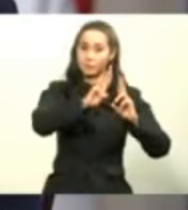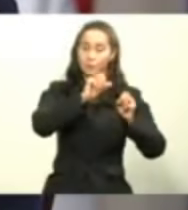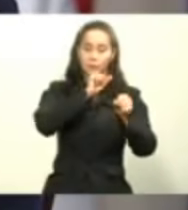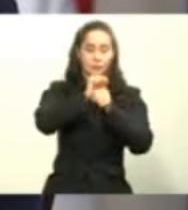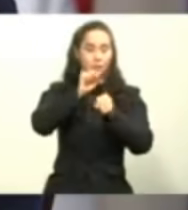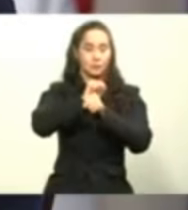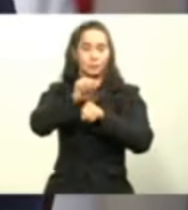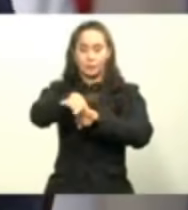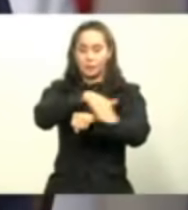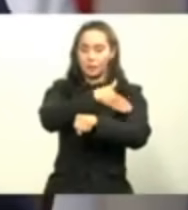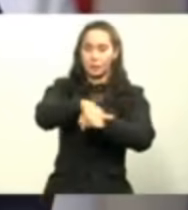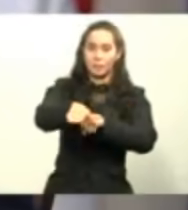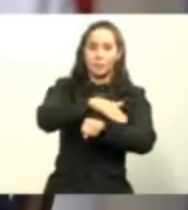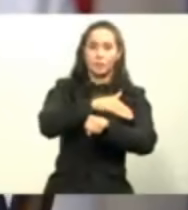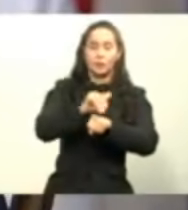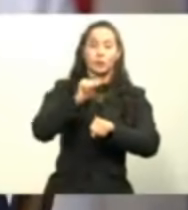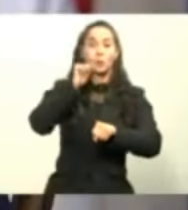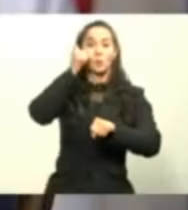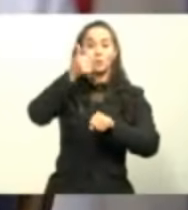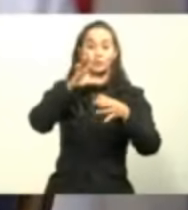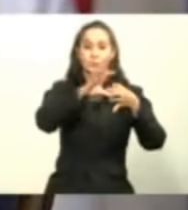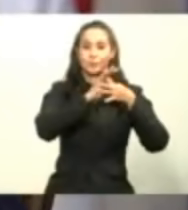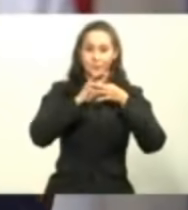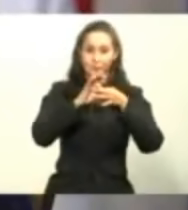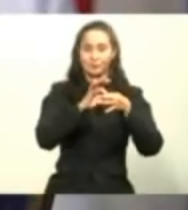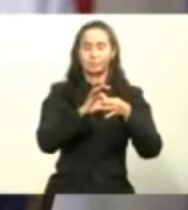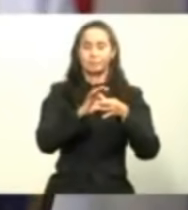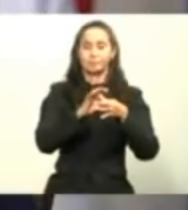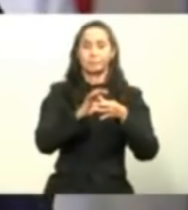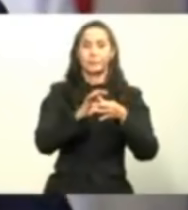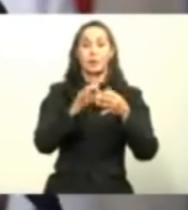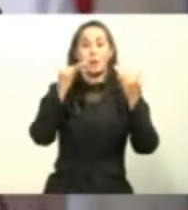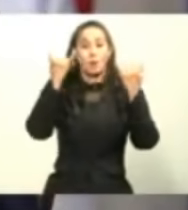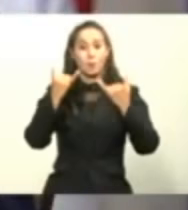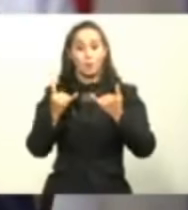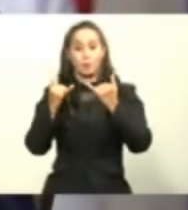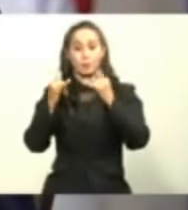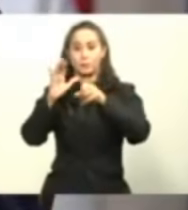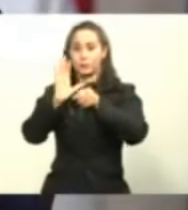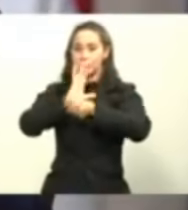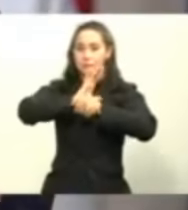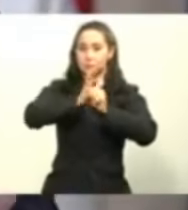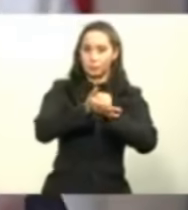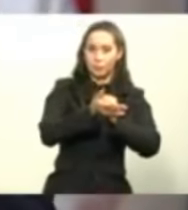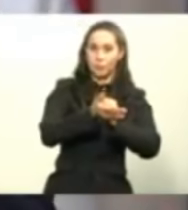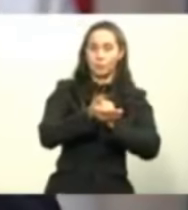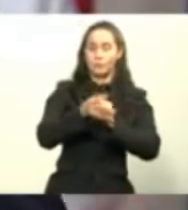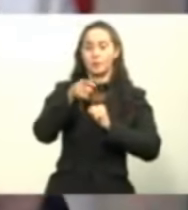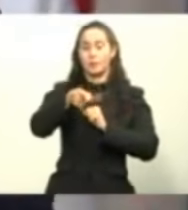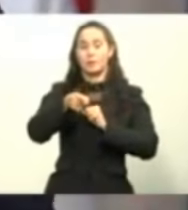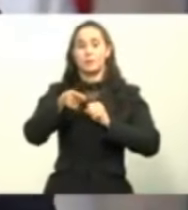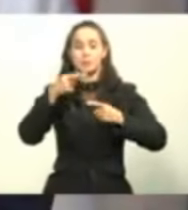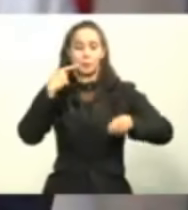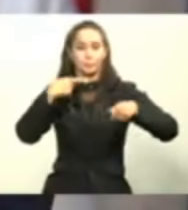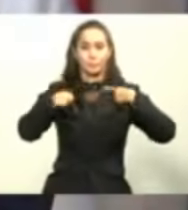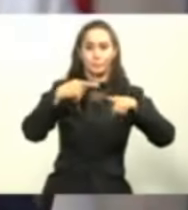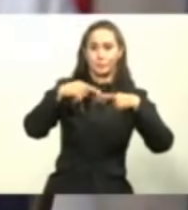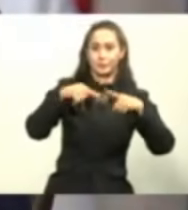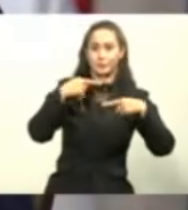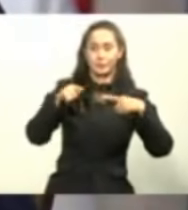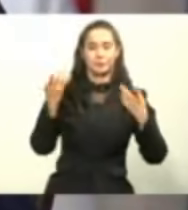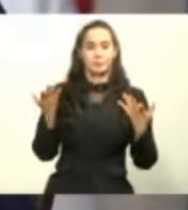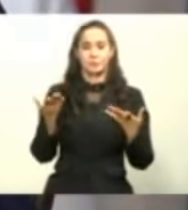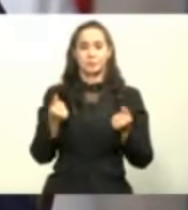trabajando hoy más unidos que nunca, pero ante estas situaciones de confinamiento, pues se crean estos incidentes